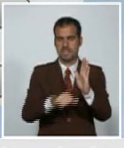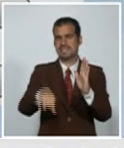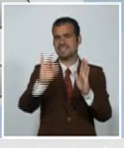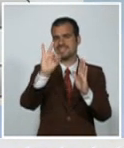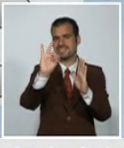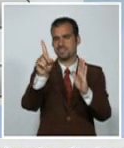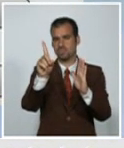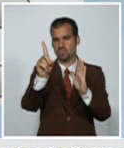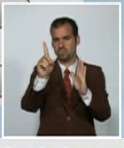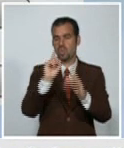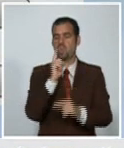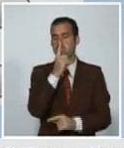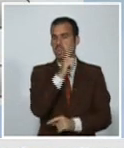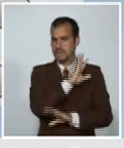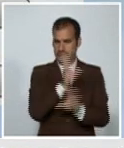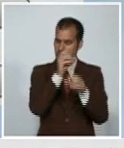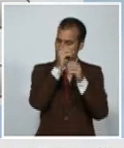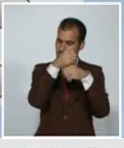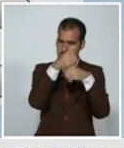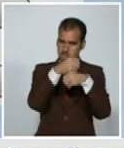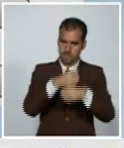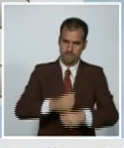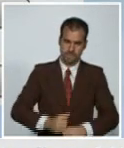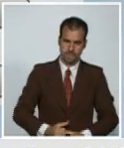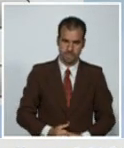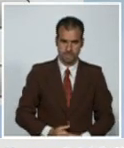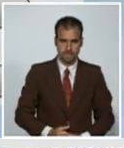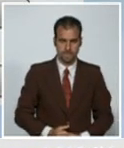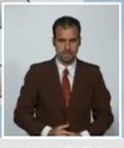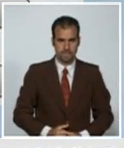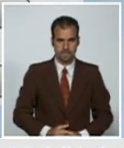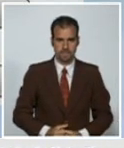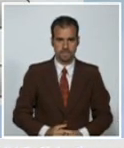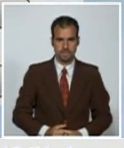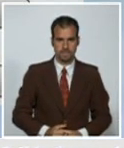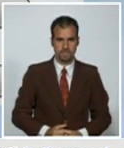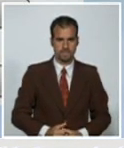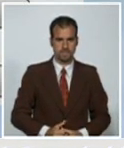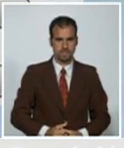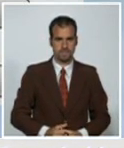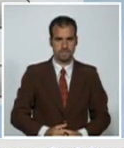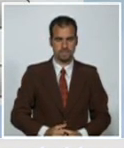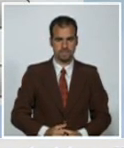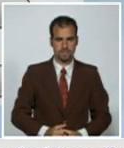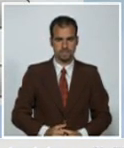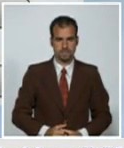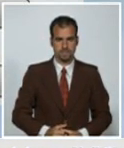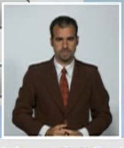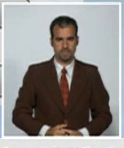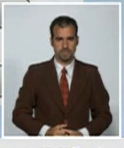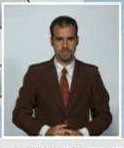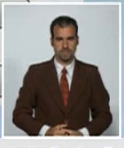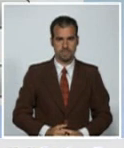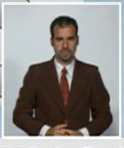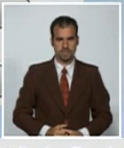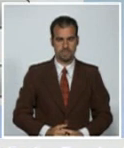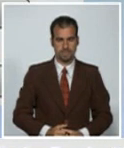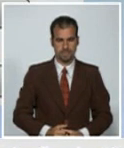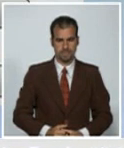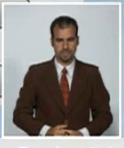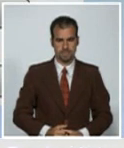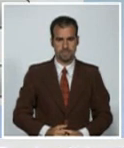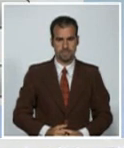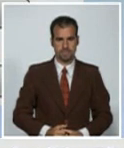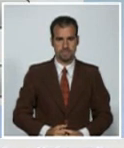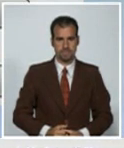2.924.071 muestras que se han analizado en nuestro país para la COVID-19